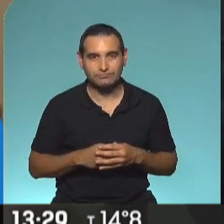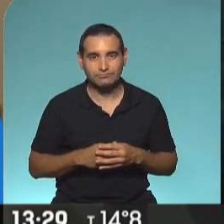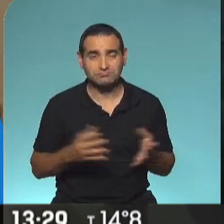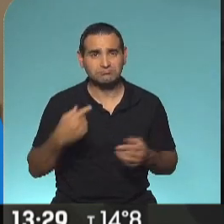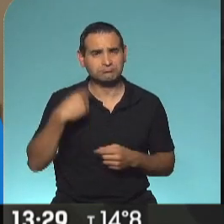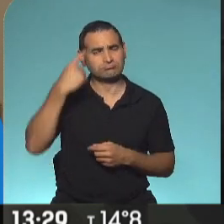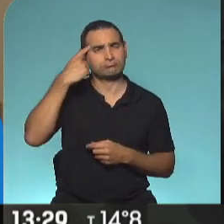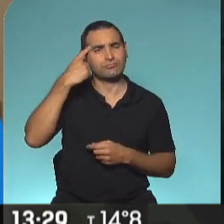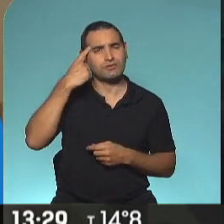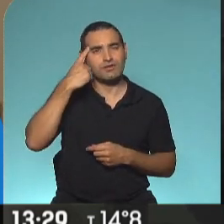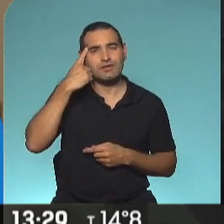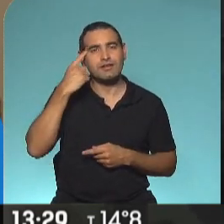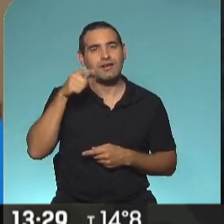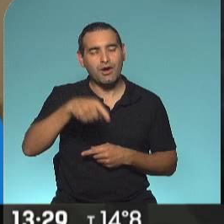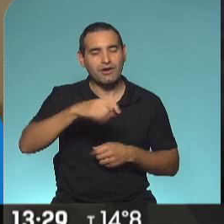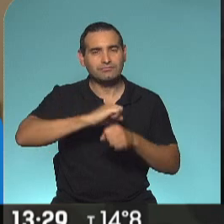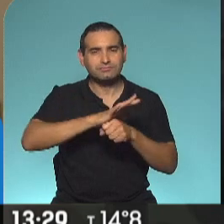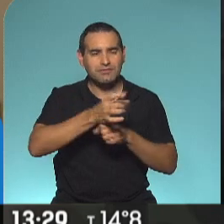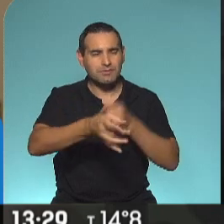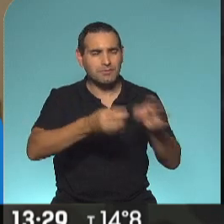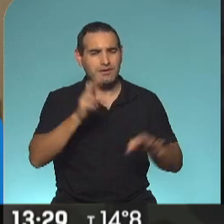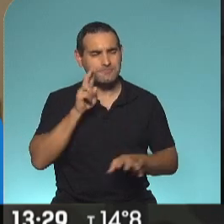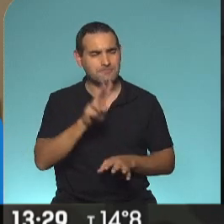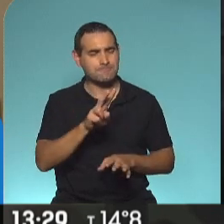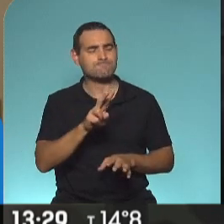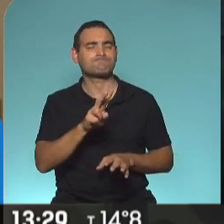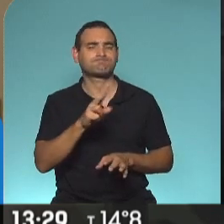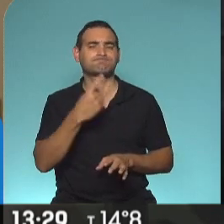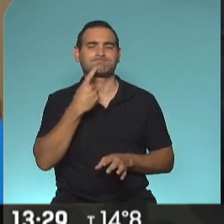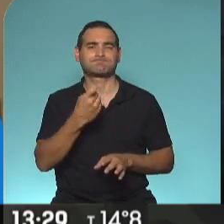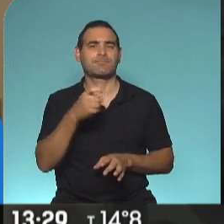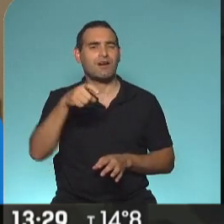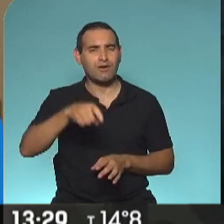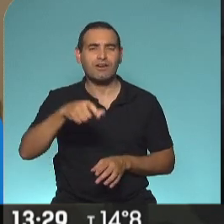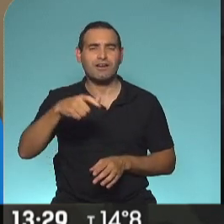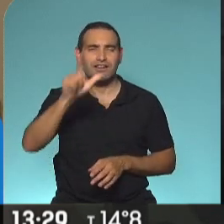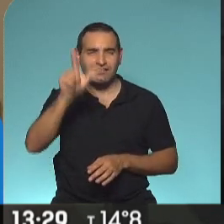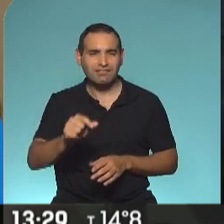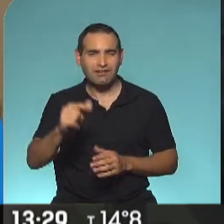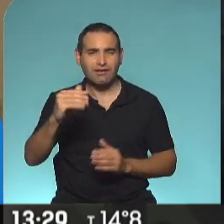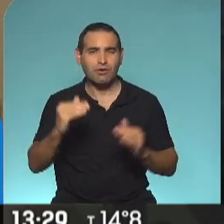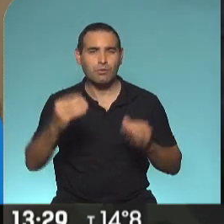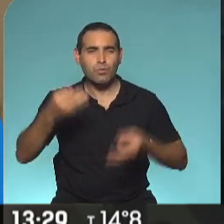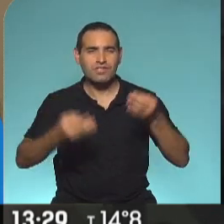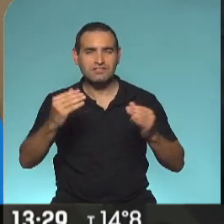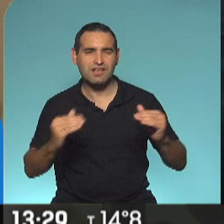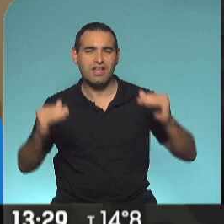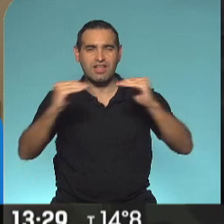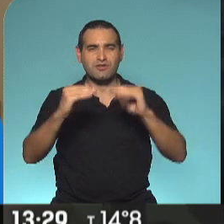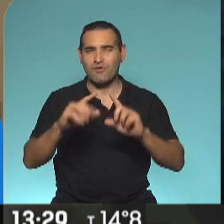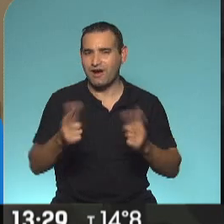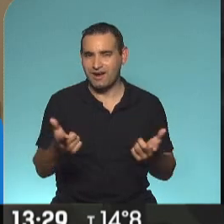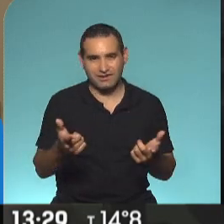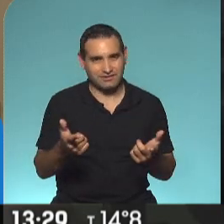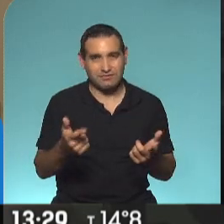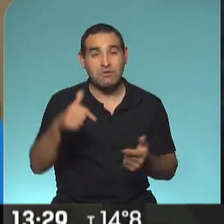lo primero que debe enseñarnos la pandemia es que vivimos en un país injusto y que ahora nadie tiene